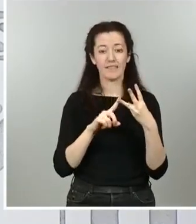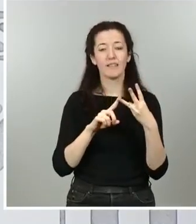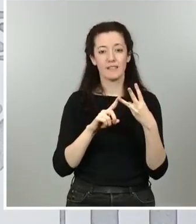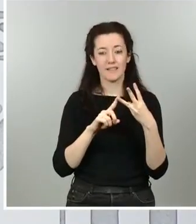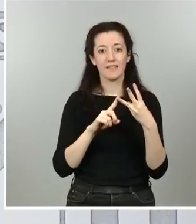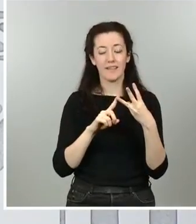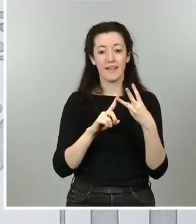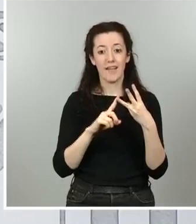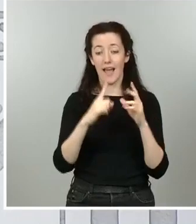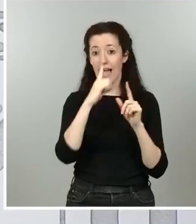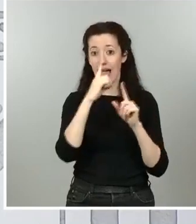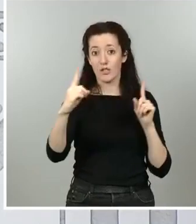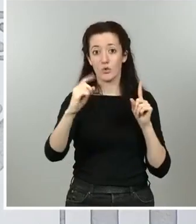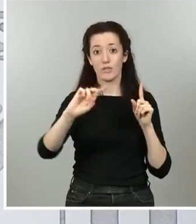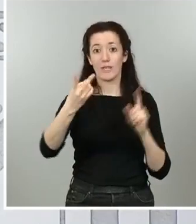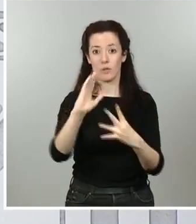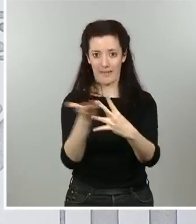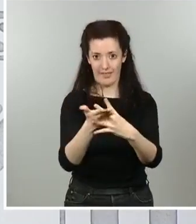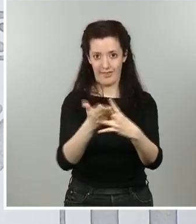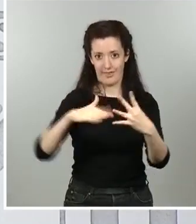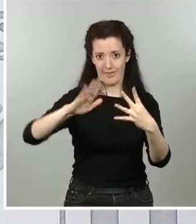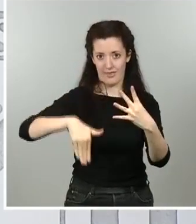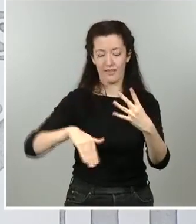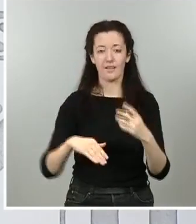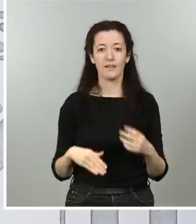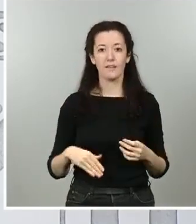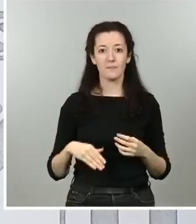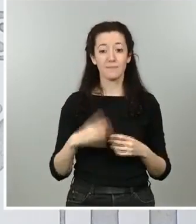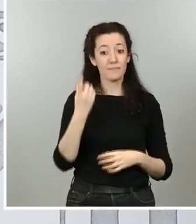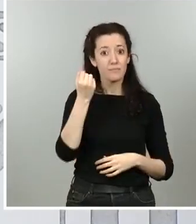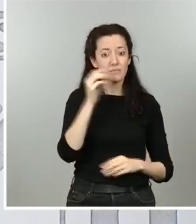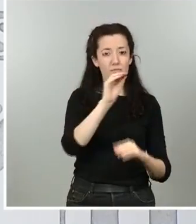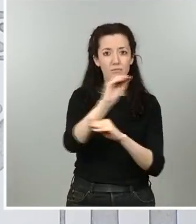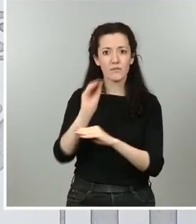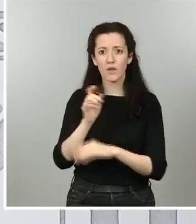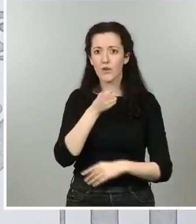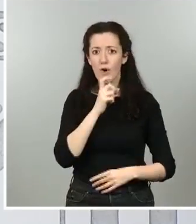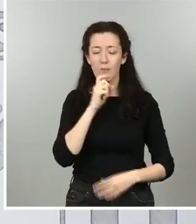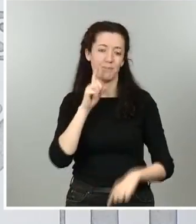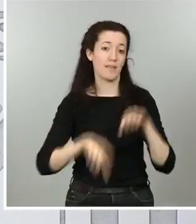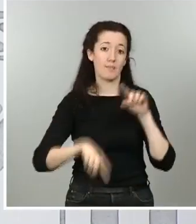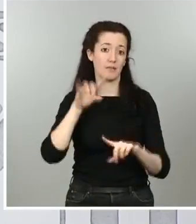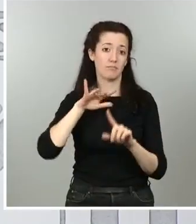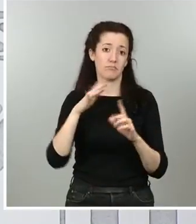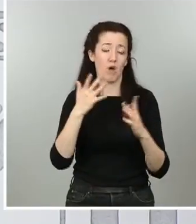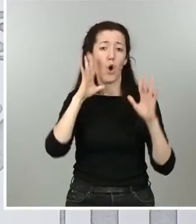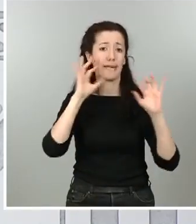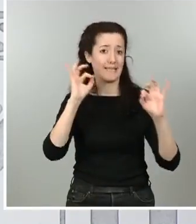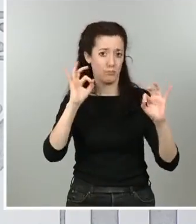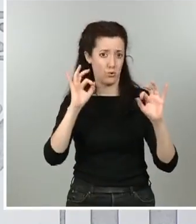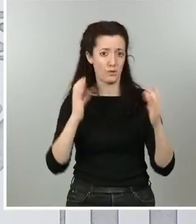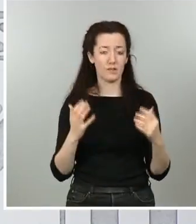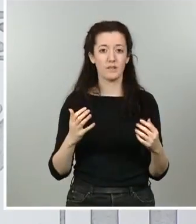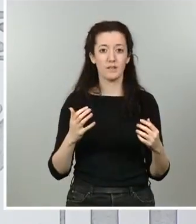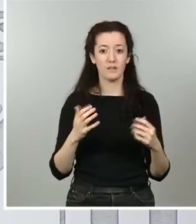año. Los fondos se van a distribuir en función de parámetros objetivos basados en los gastos que sean ocasionados por el